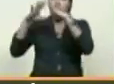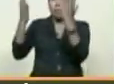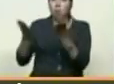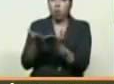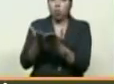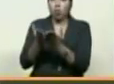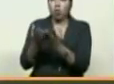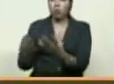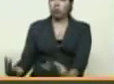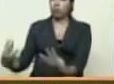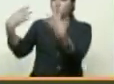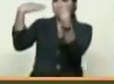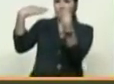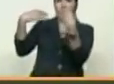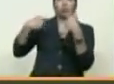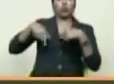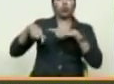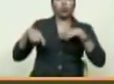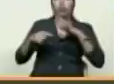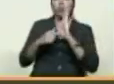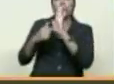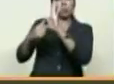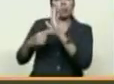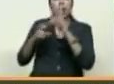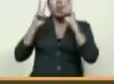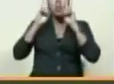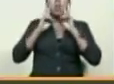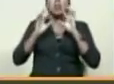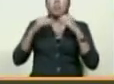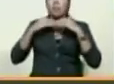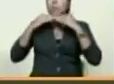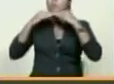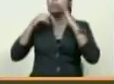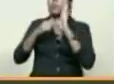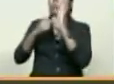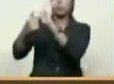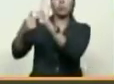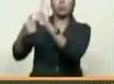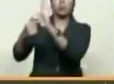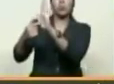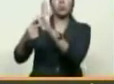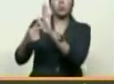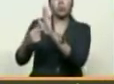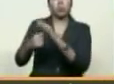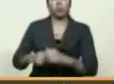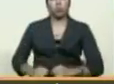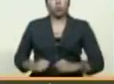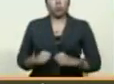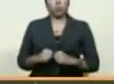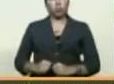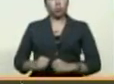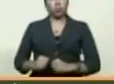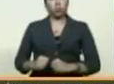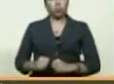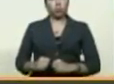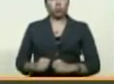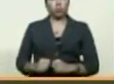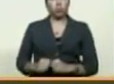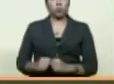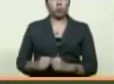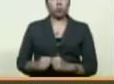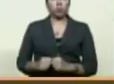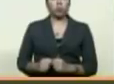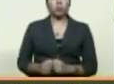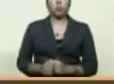pero con mucha dignidad, con nuestra cara bien levantada, con nuestro pecho erguido y diciéndole